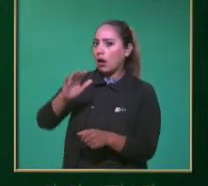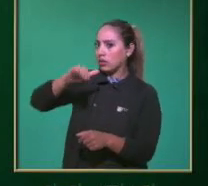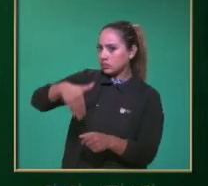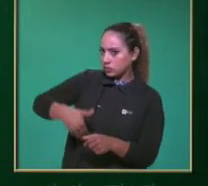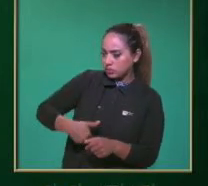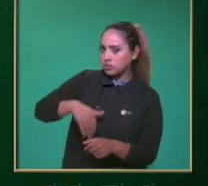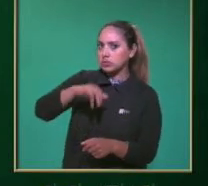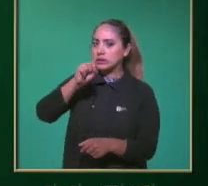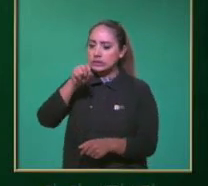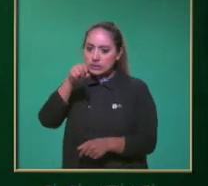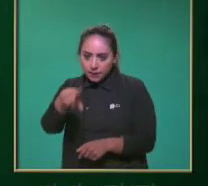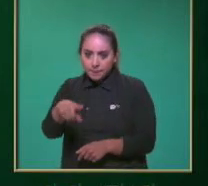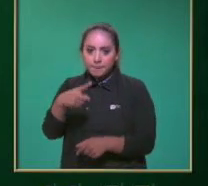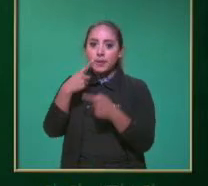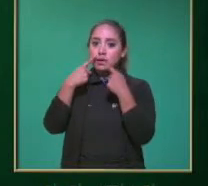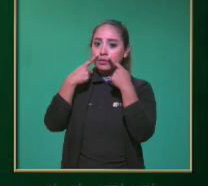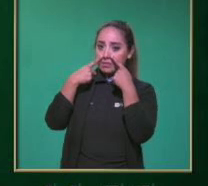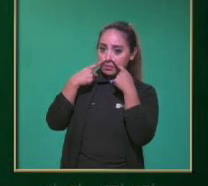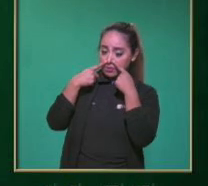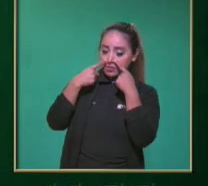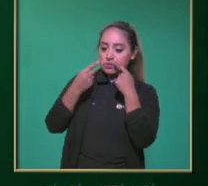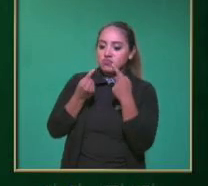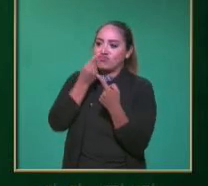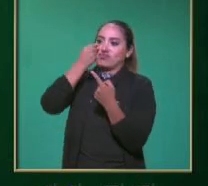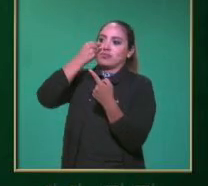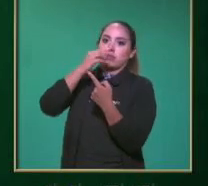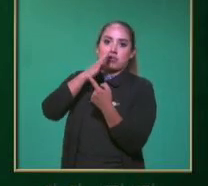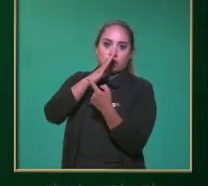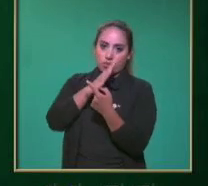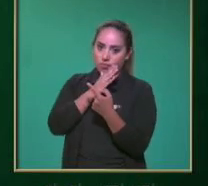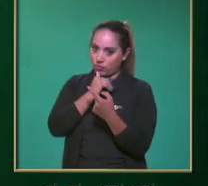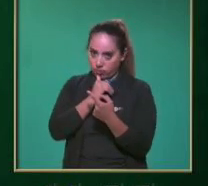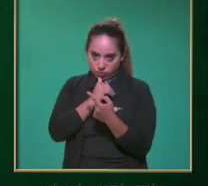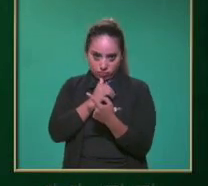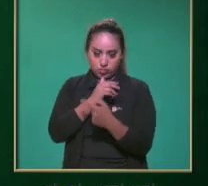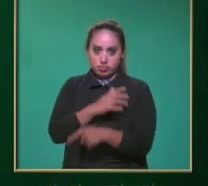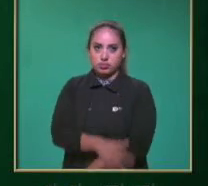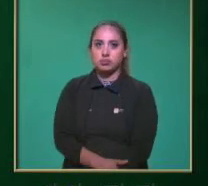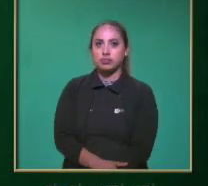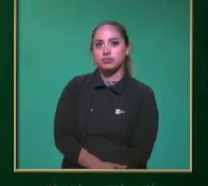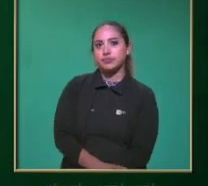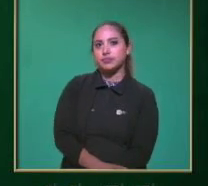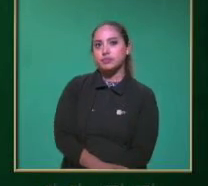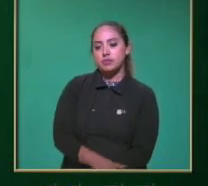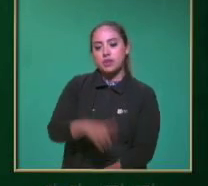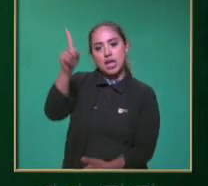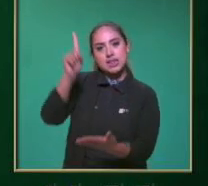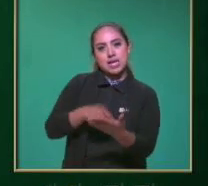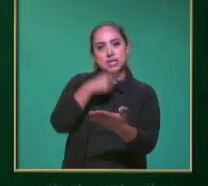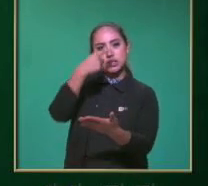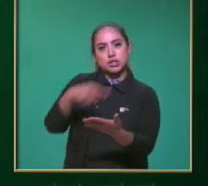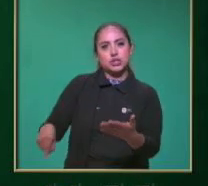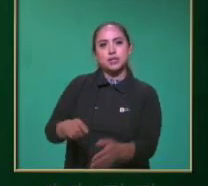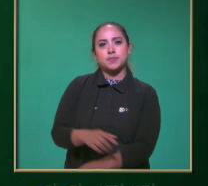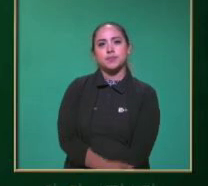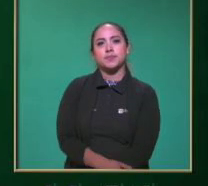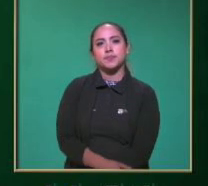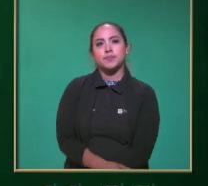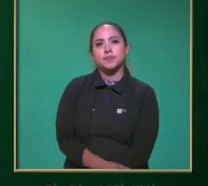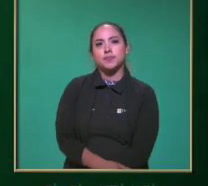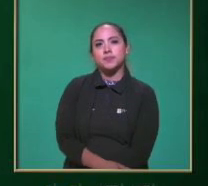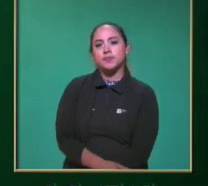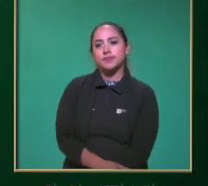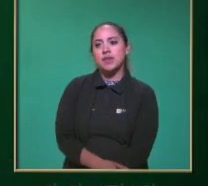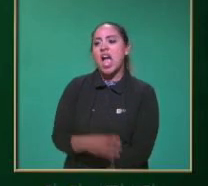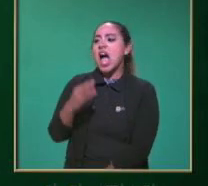y dañamos nuestro sentido del olfato. Ahí ya le puse una tachita de que es incorrecta.